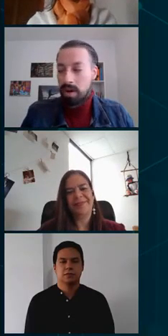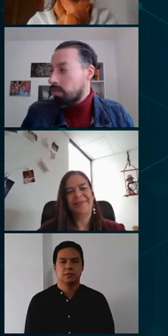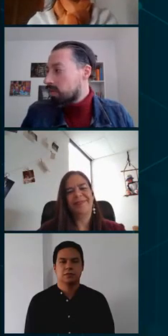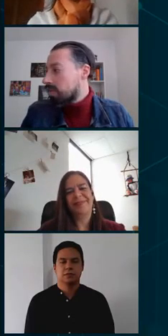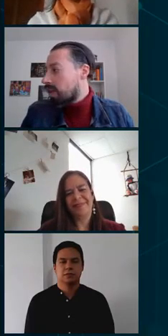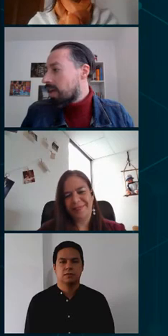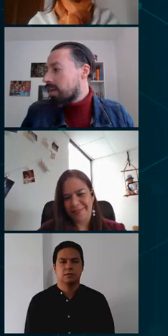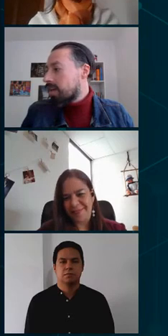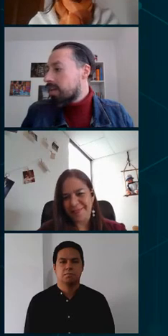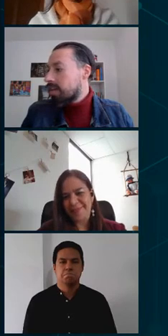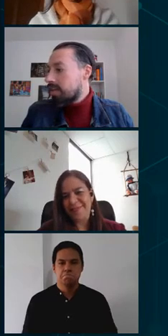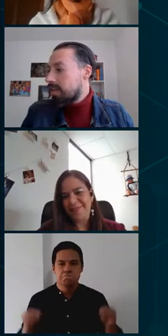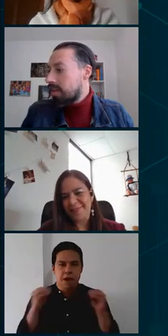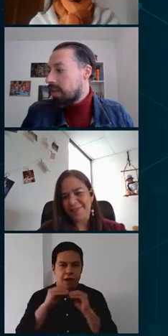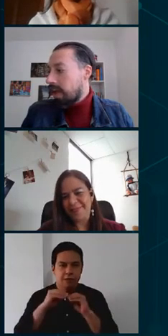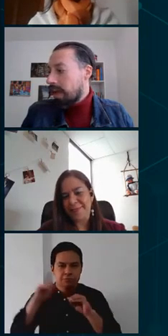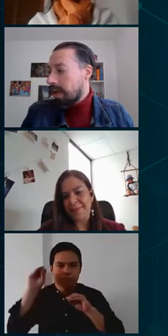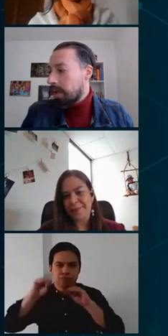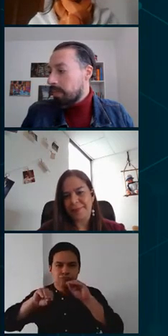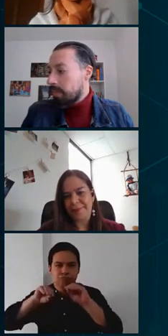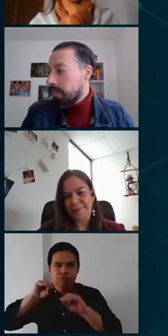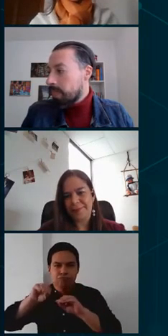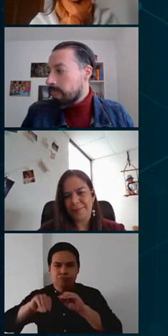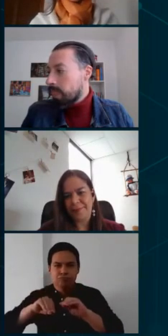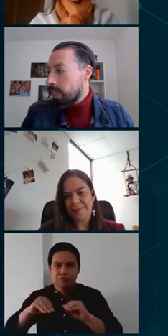¿Qué más podemos estar